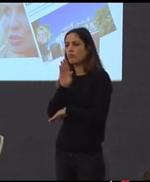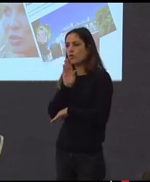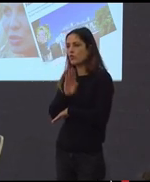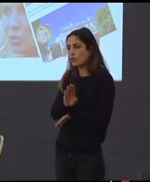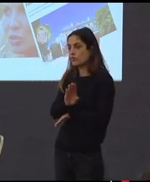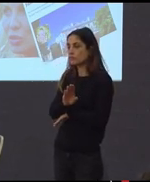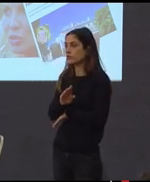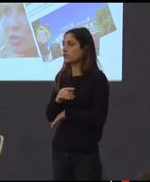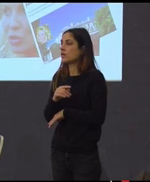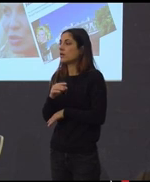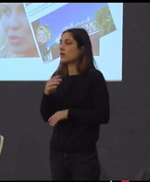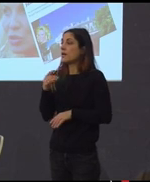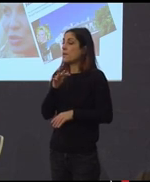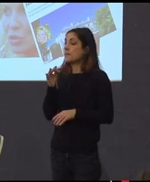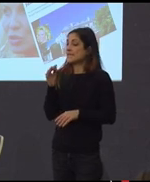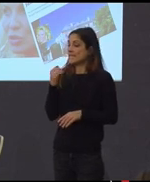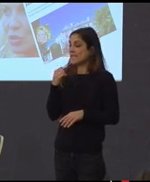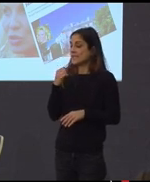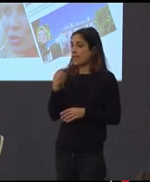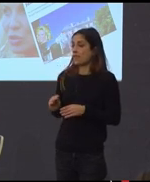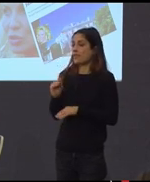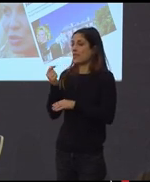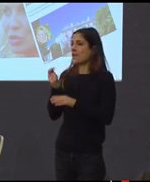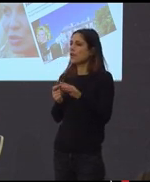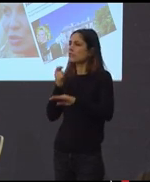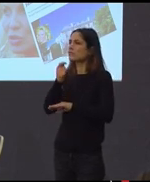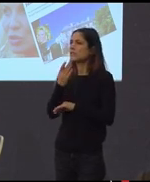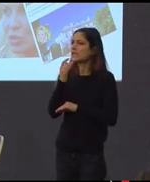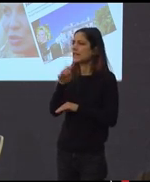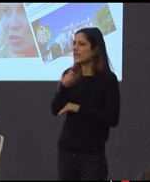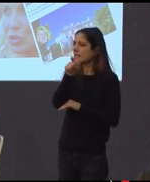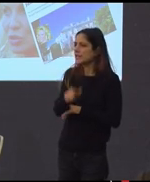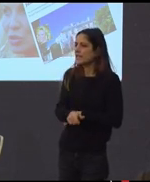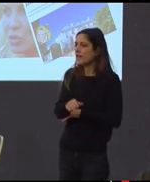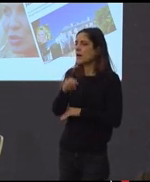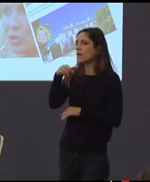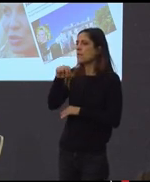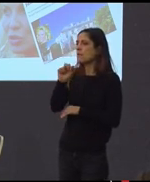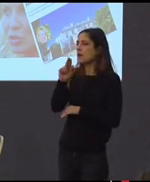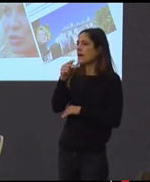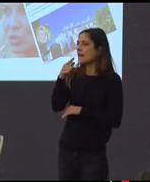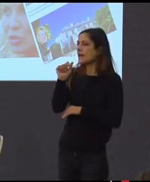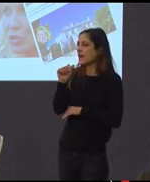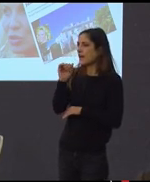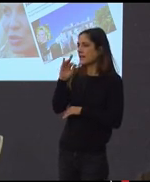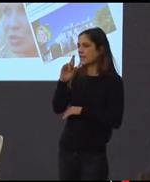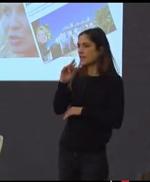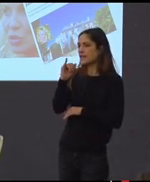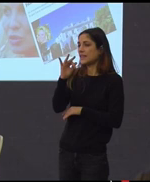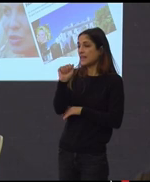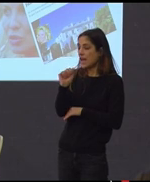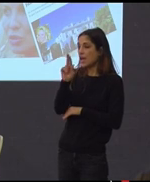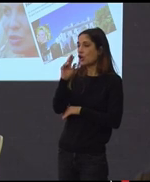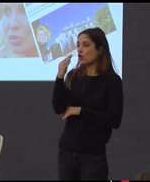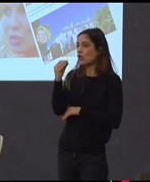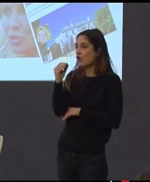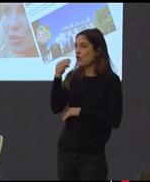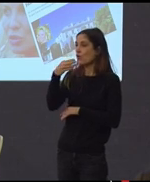actual ministra de Defensa, Margarita Robles, pois non considera necesario dar ninguna explicación sobre esas